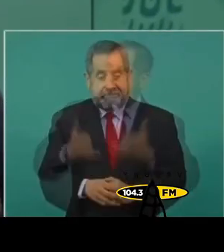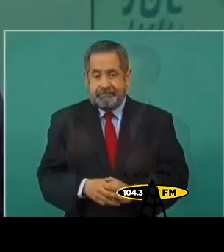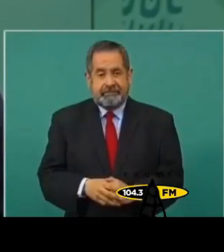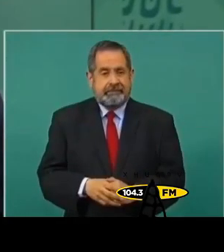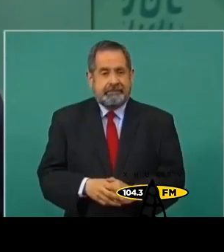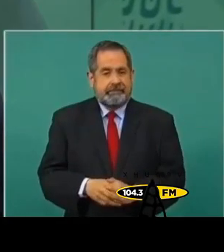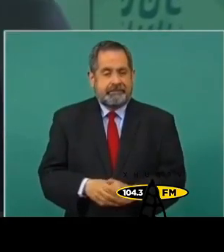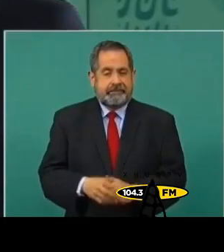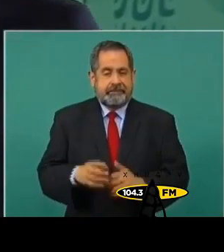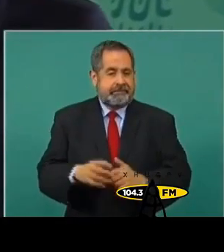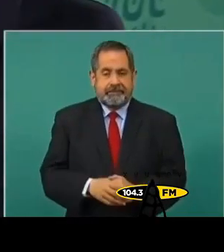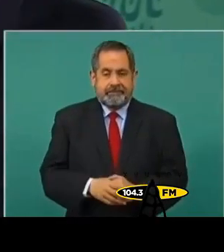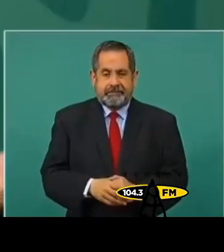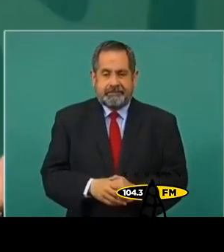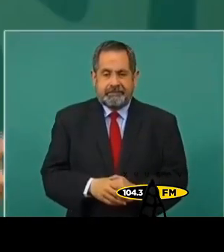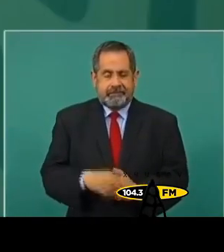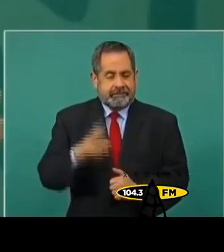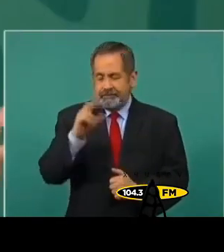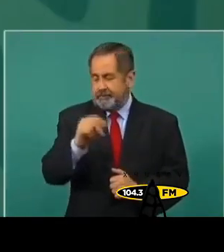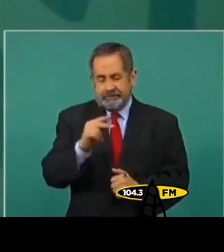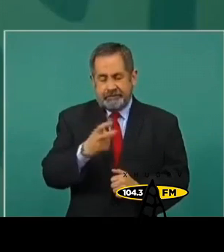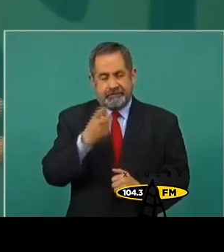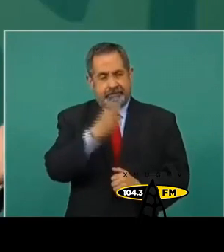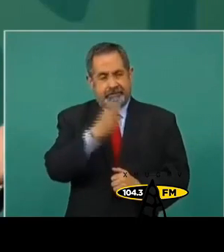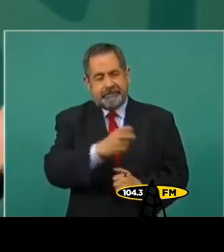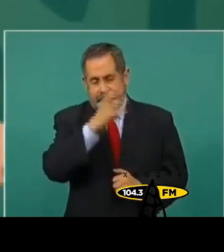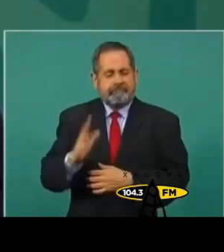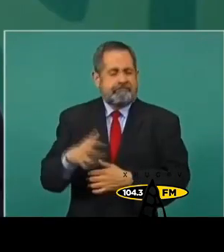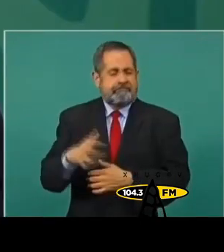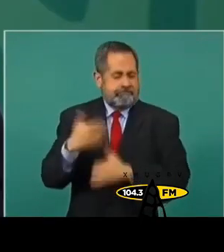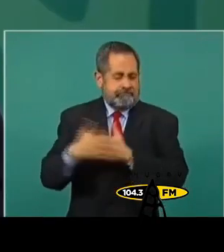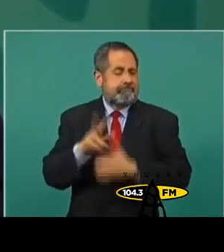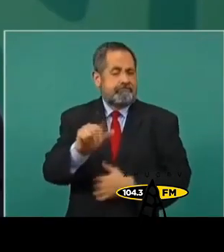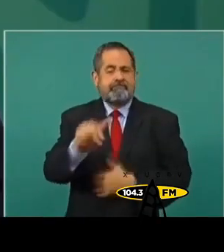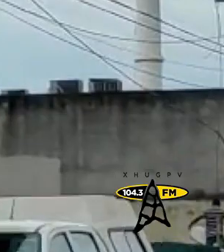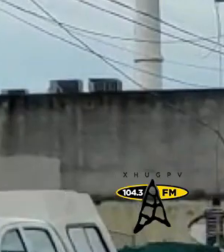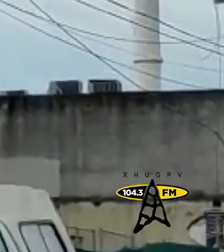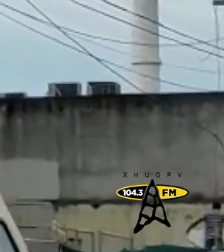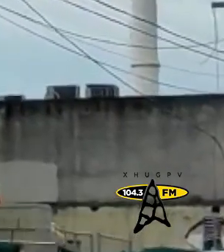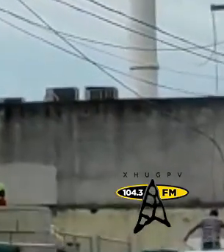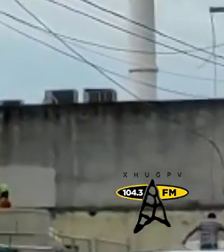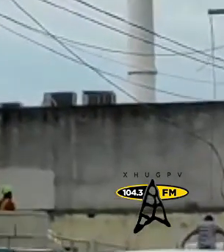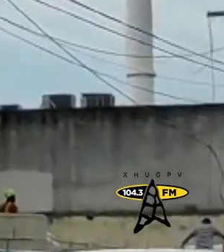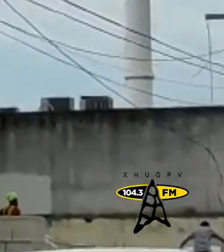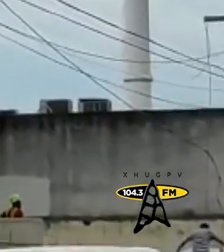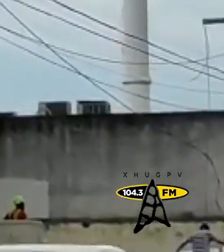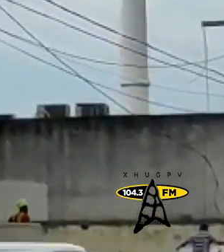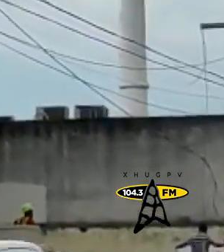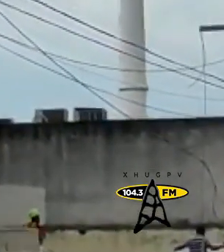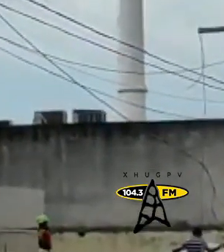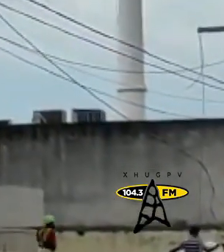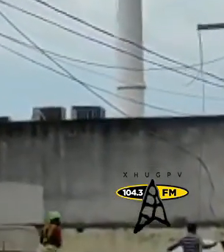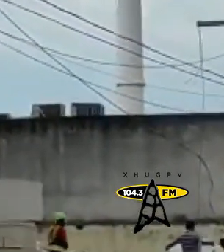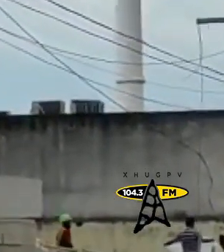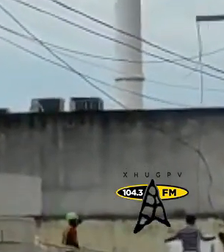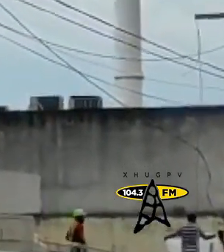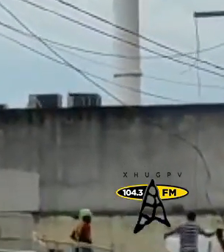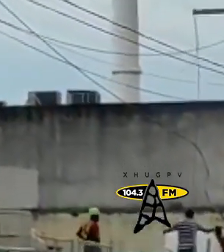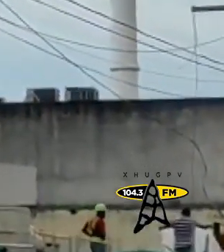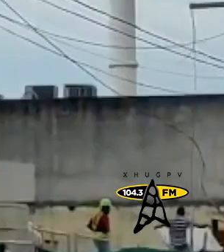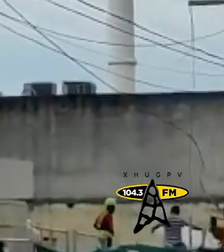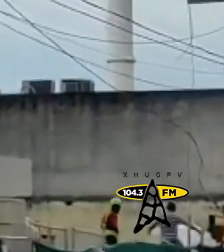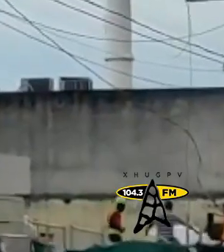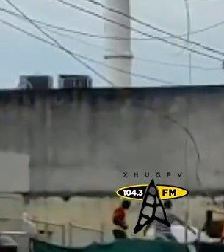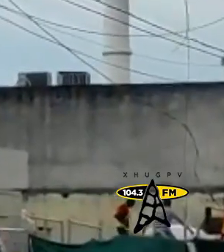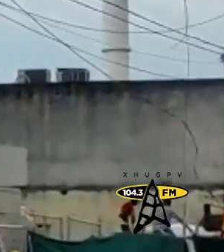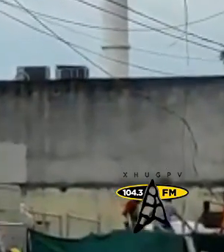no va a ser posible. En los últimos años, Puerto Vallarta ha vivido una transformación radical en cuanto a su imagen y estructura, pues de ser el